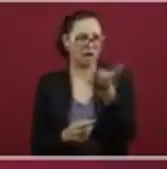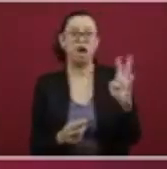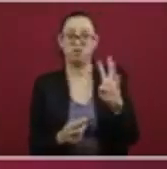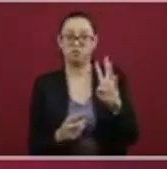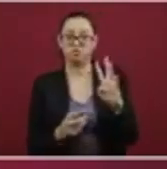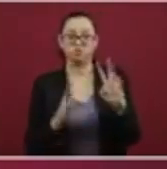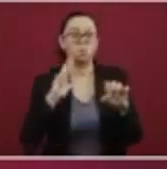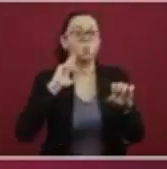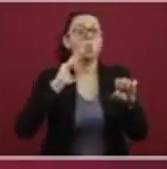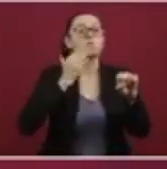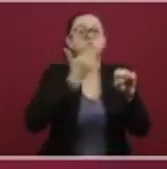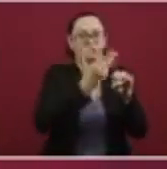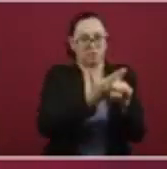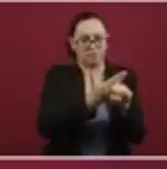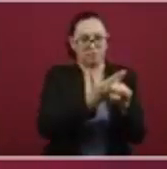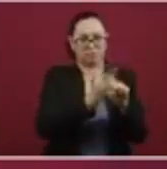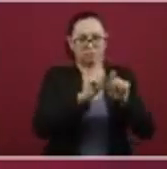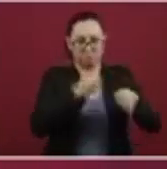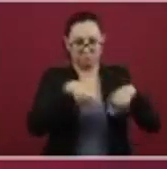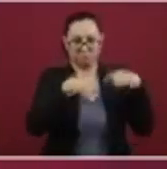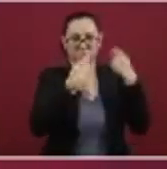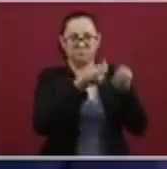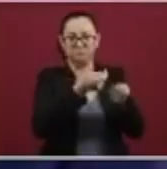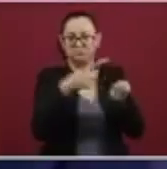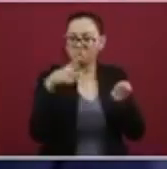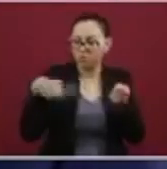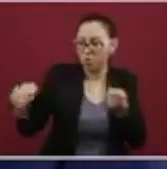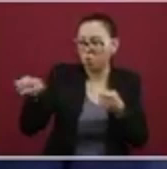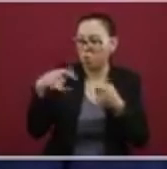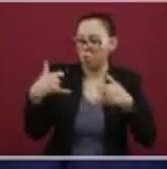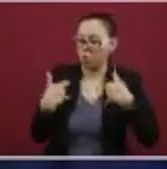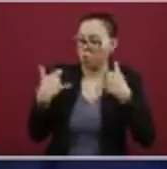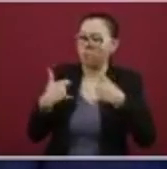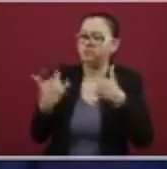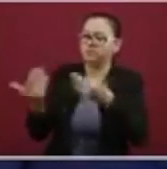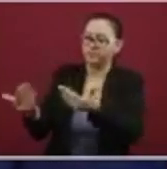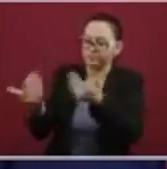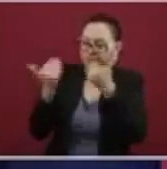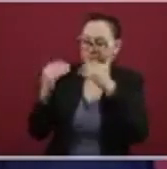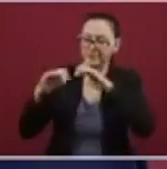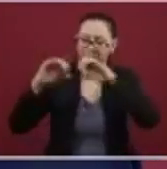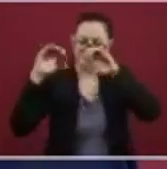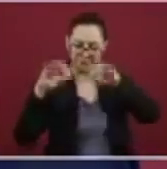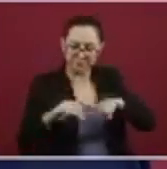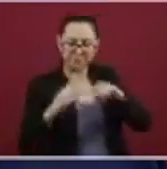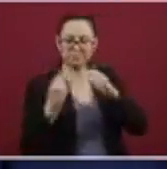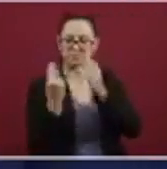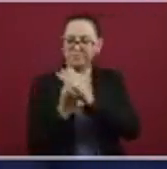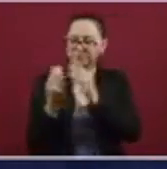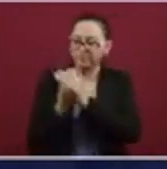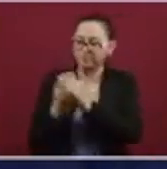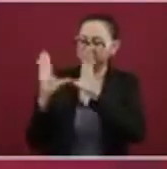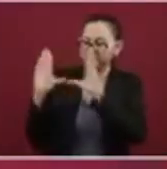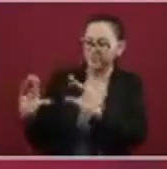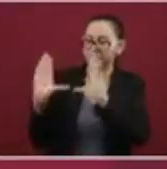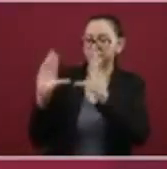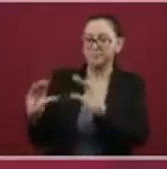Ellos se hacen cargo de darle la ocupación a los